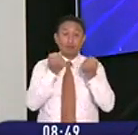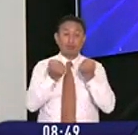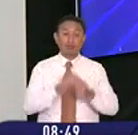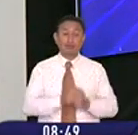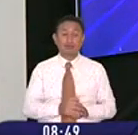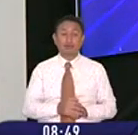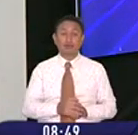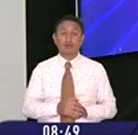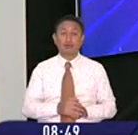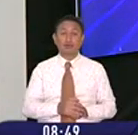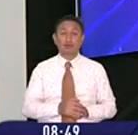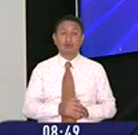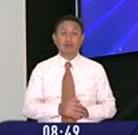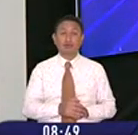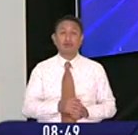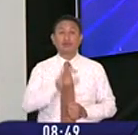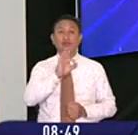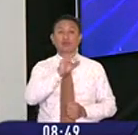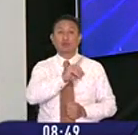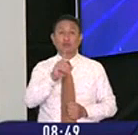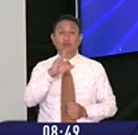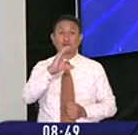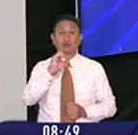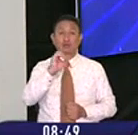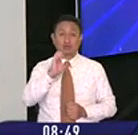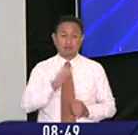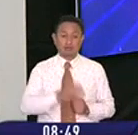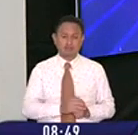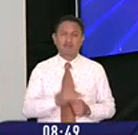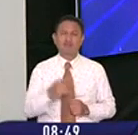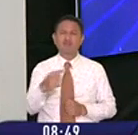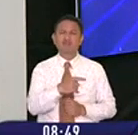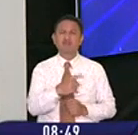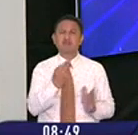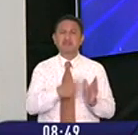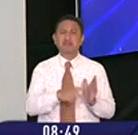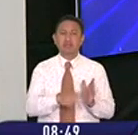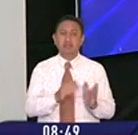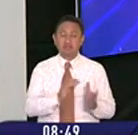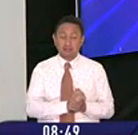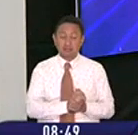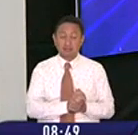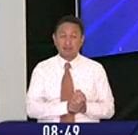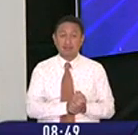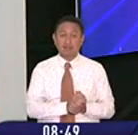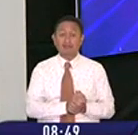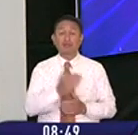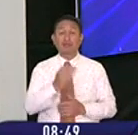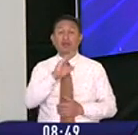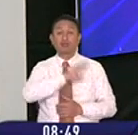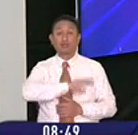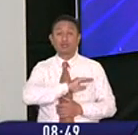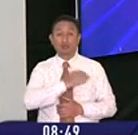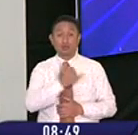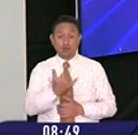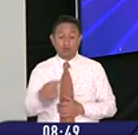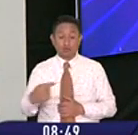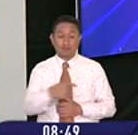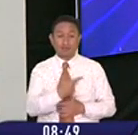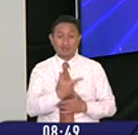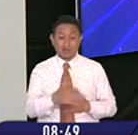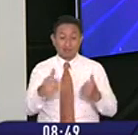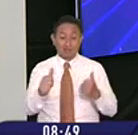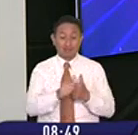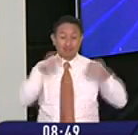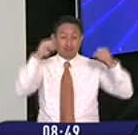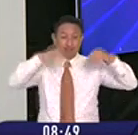Operaciones de Emergencia Metropolitano. Esto es el COE, ¿no? Para conocer, cómo actúa el Cabildo frente a la época de